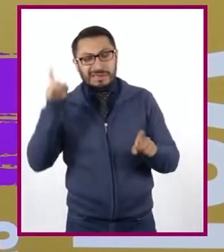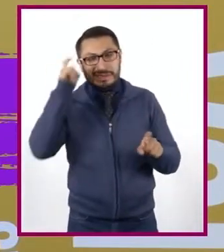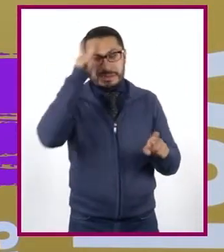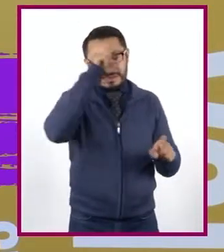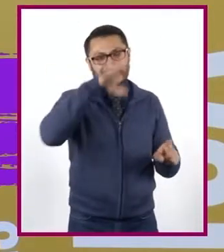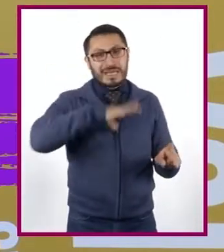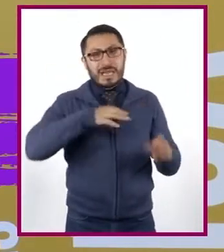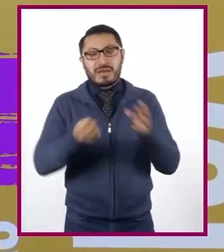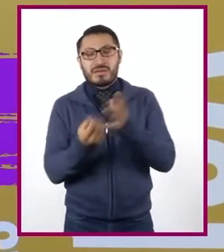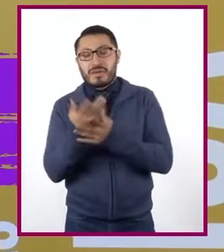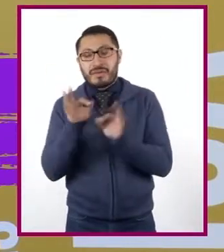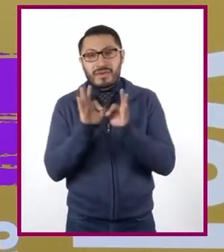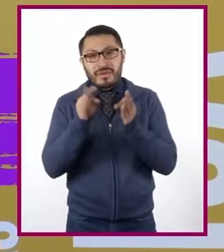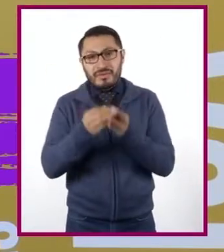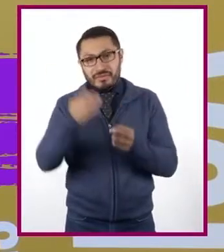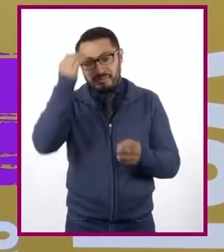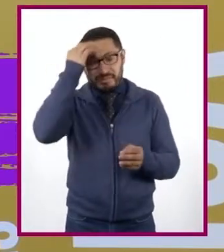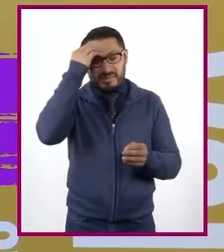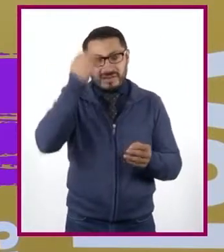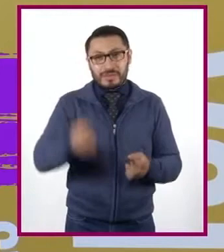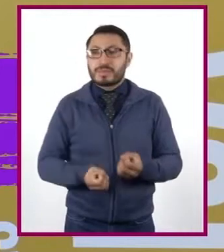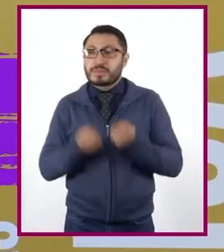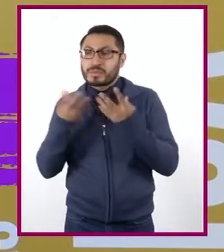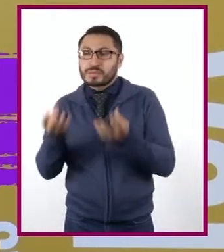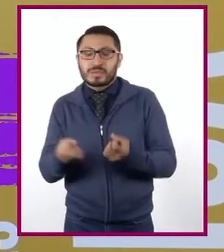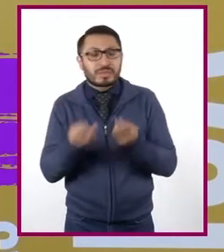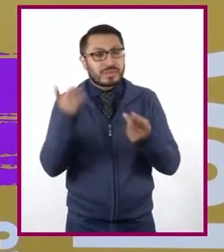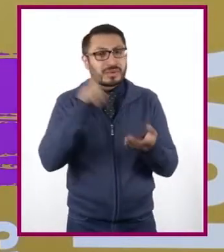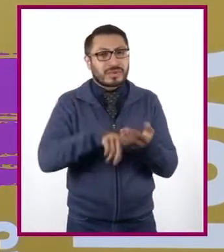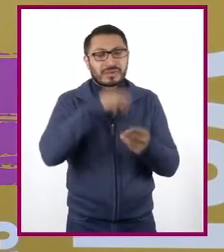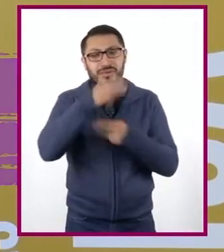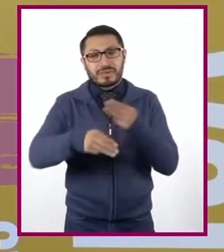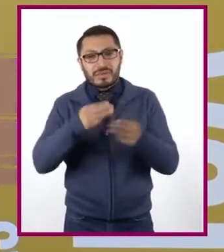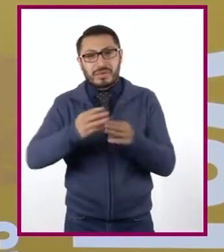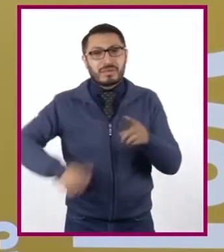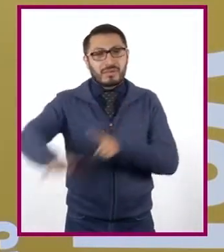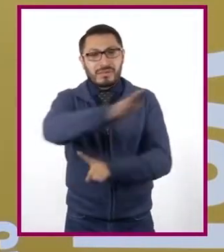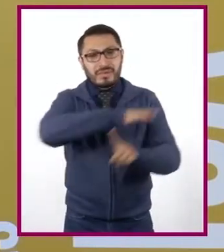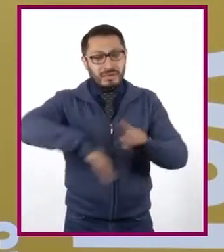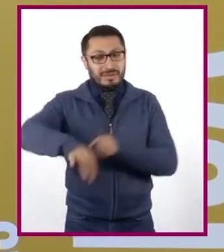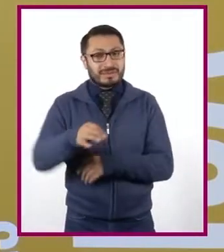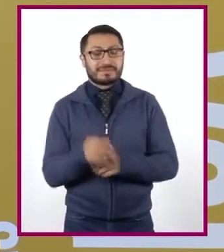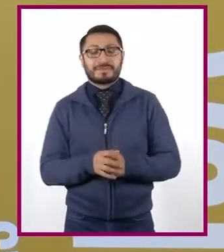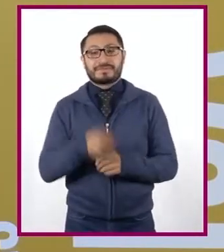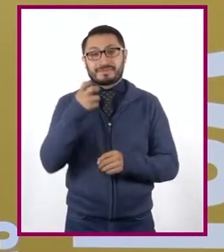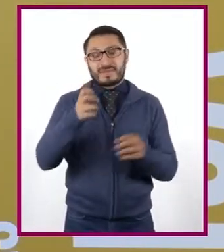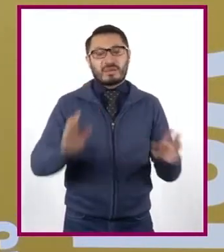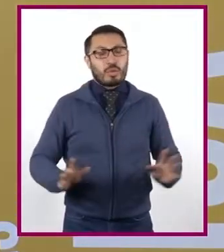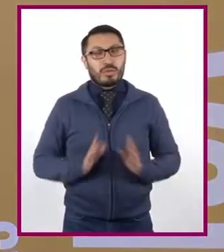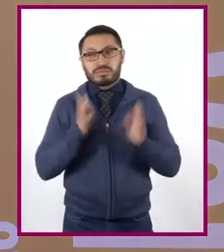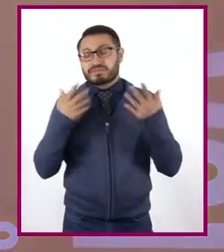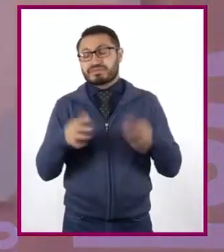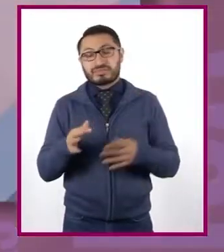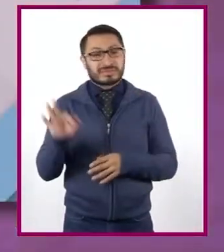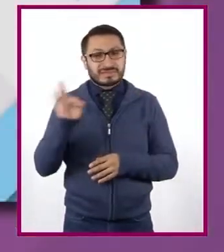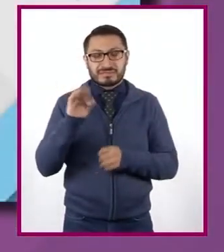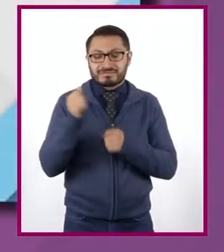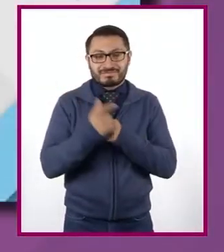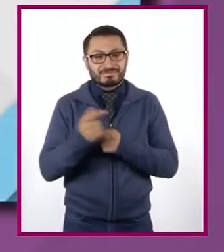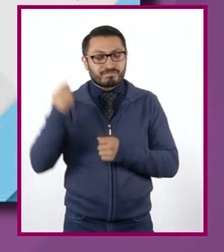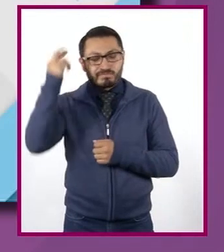nuevos conocimientos que se aplican al mundo real. Si lo pensamos bien, se trata de algo sorprendente. Se estudia un